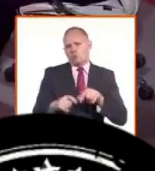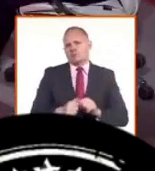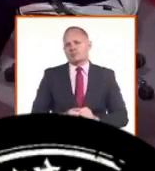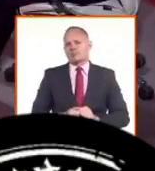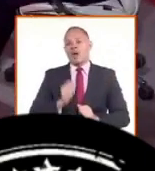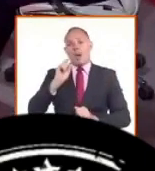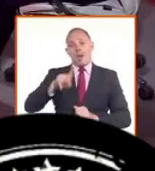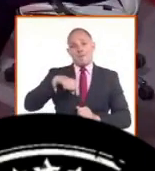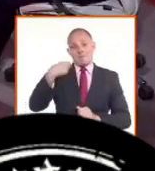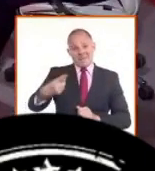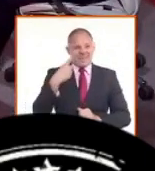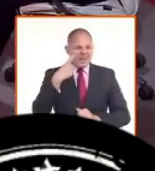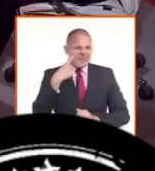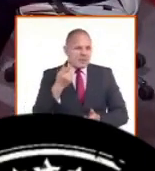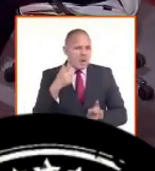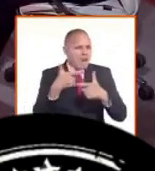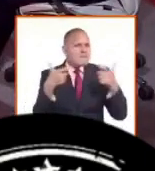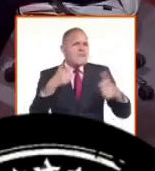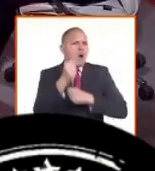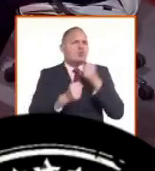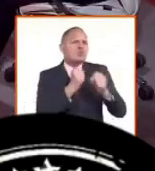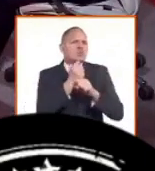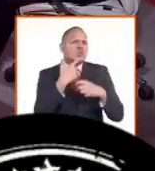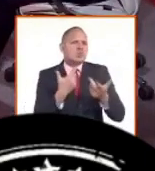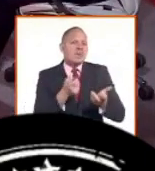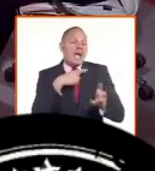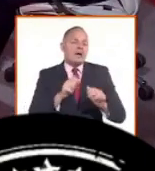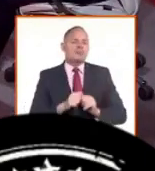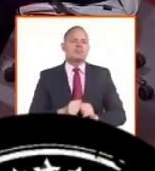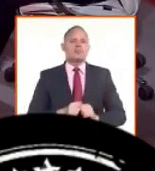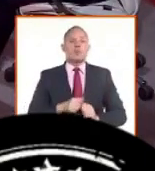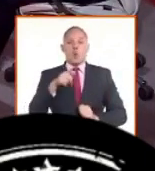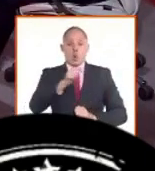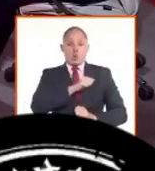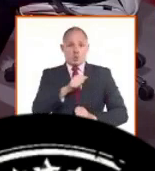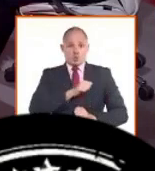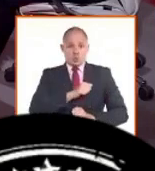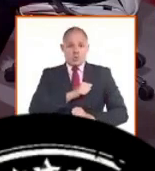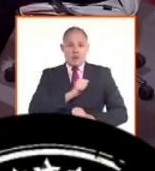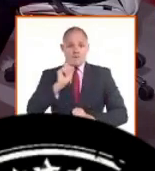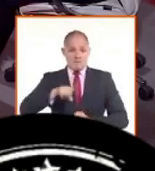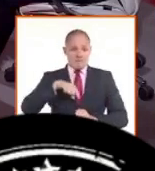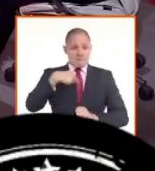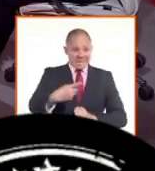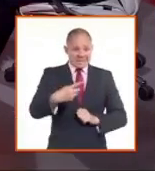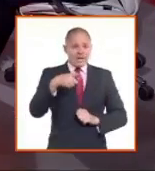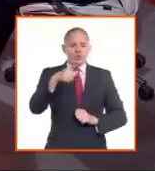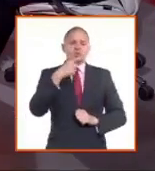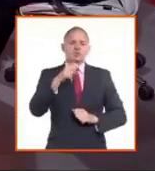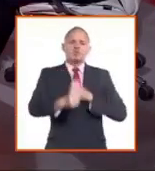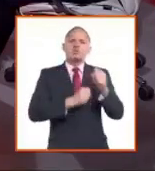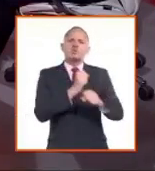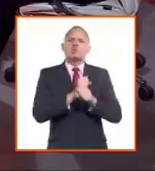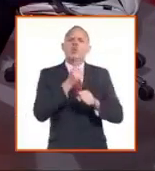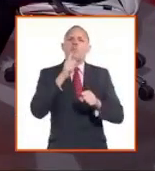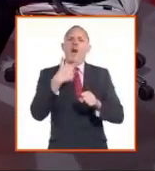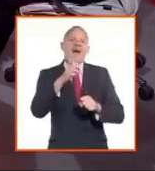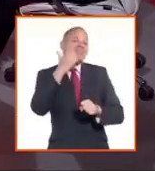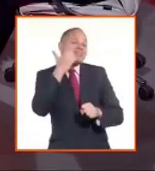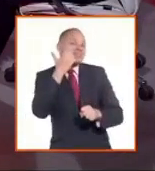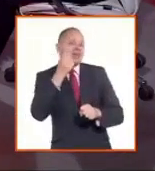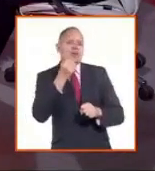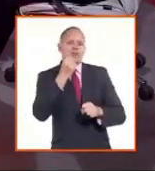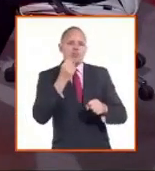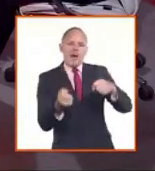que sé que van a potenciar si usted va con una transacción electrónica va a ganar más que si lo hace con el billete y si llega